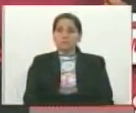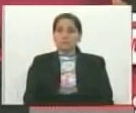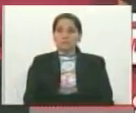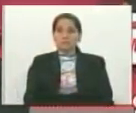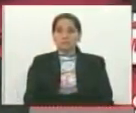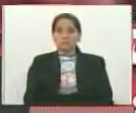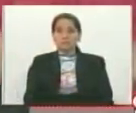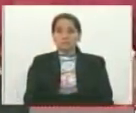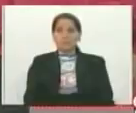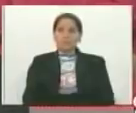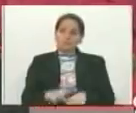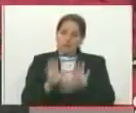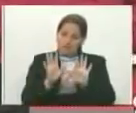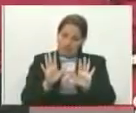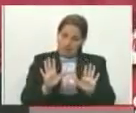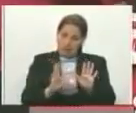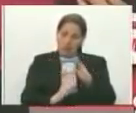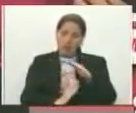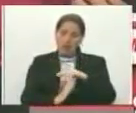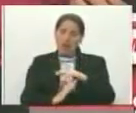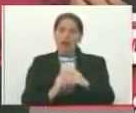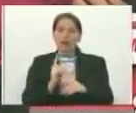Ya va, que no he terminado.